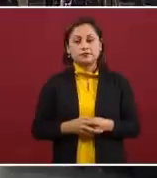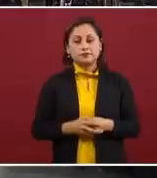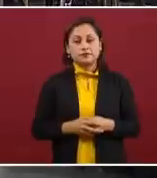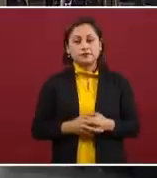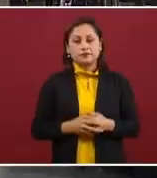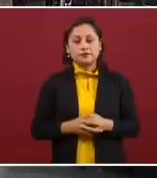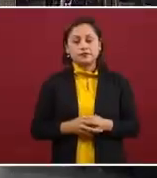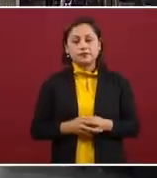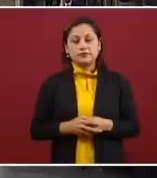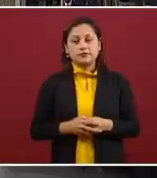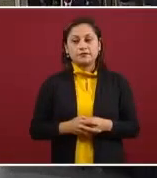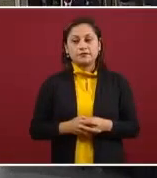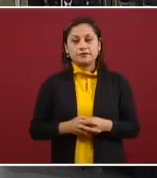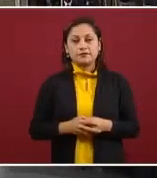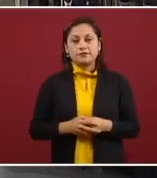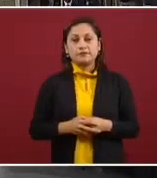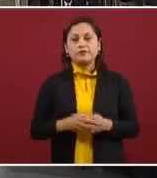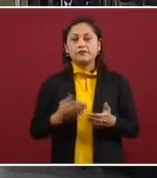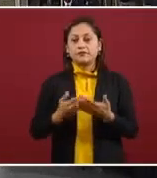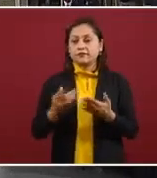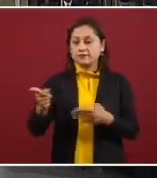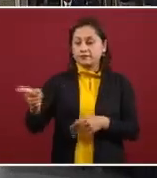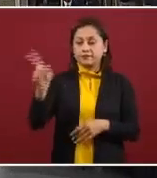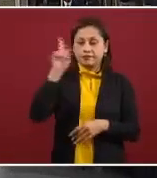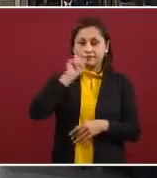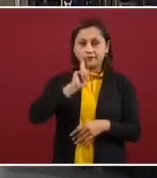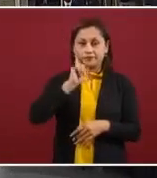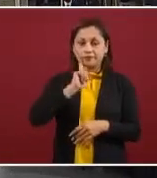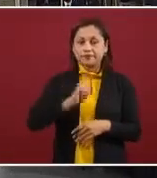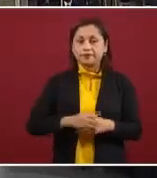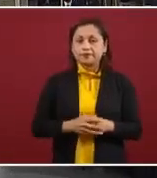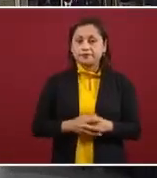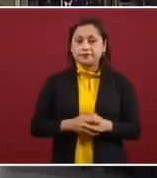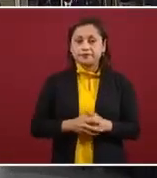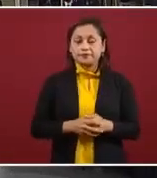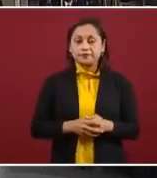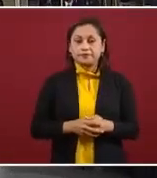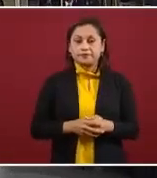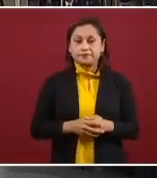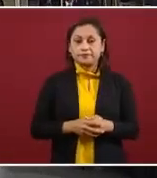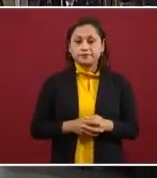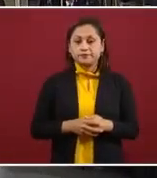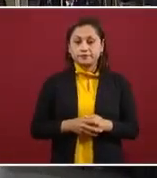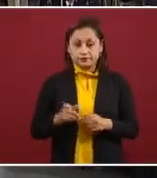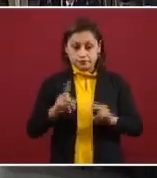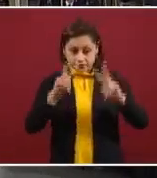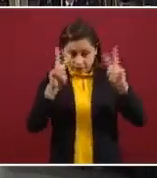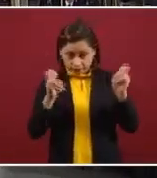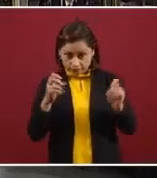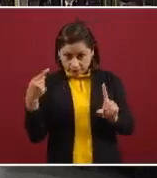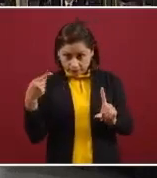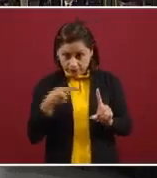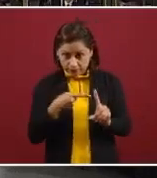A ver, una compañera, mujer, para el tema. Sí, sobre la ¿sí?